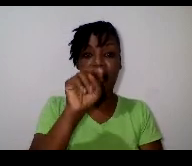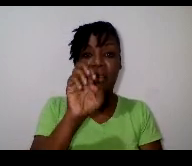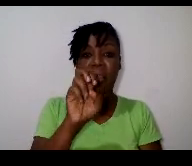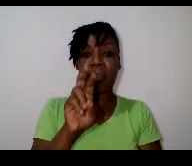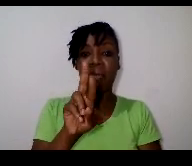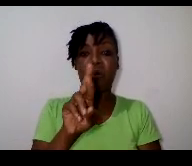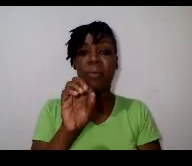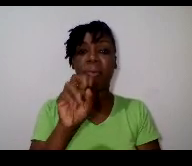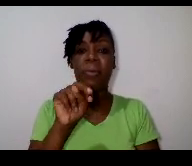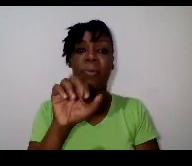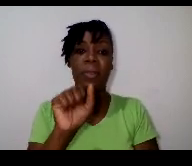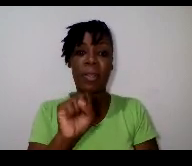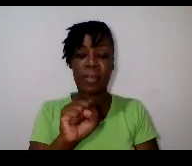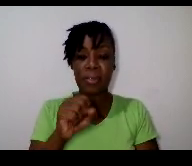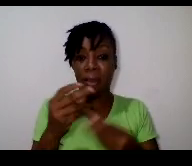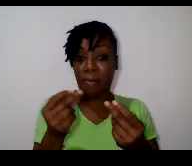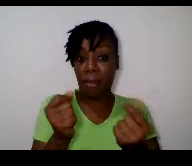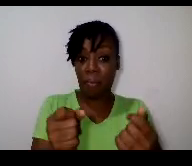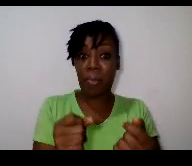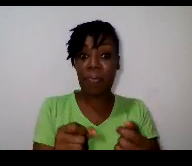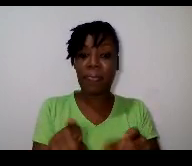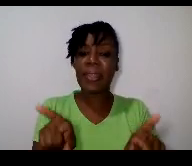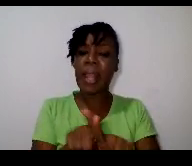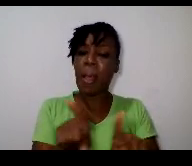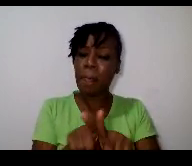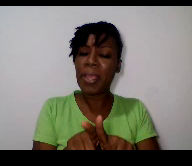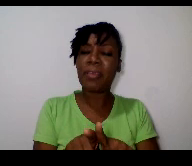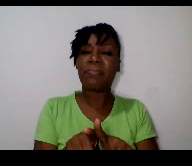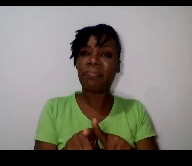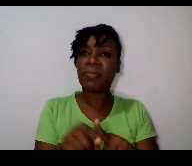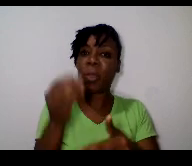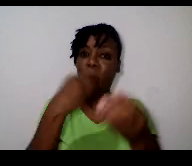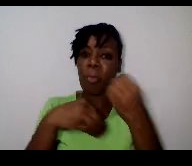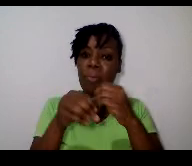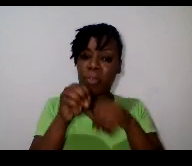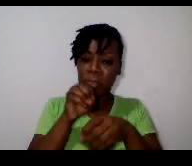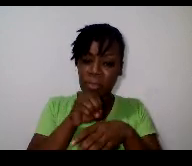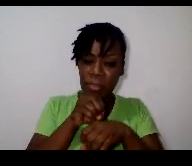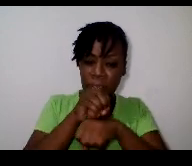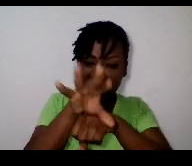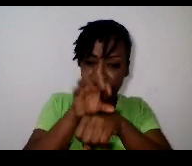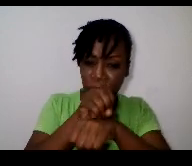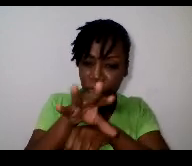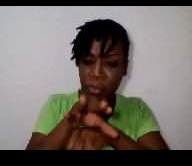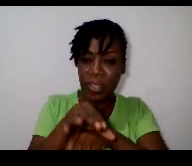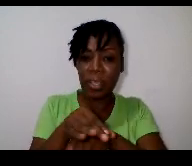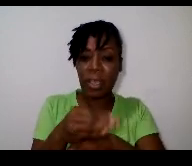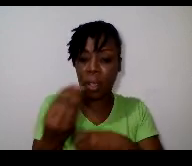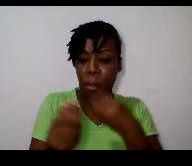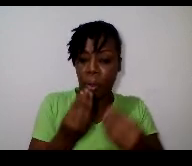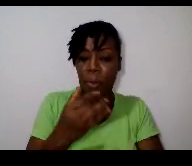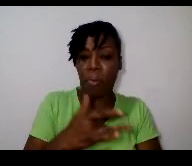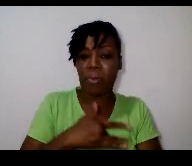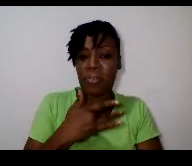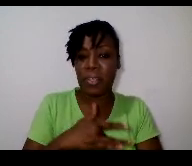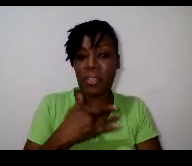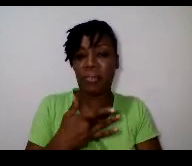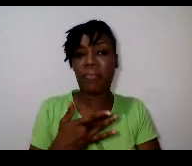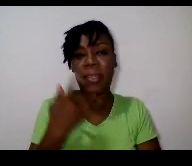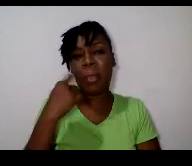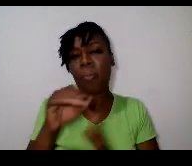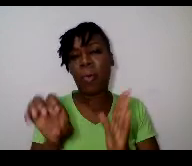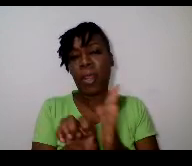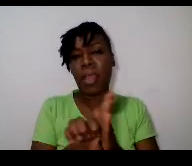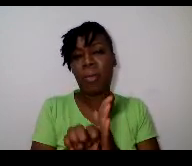rápido. Pero también lo que comemos influye en cómo nos sentimos. Si bien lo piensan, cuando estamos un poco bajos o un